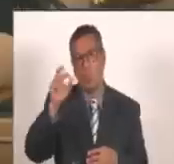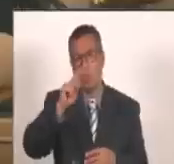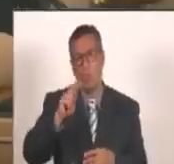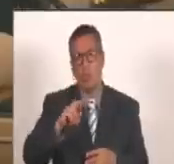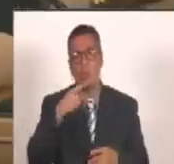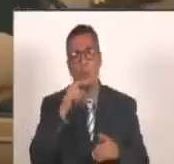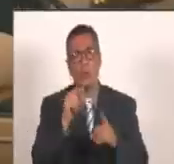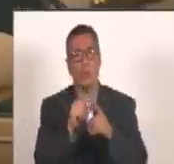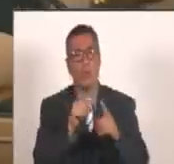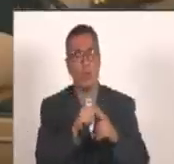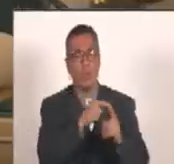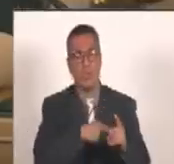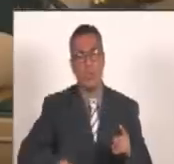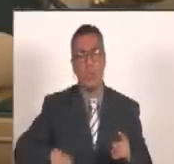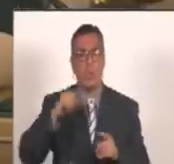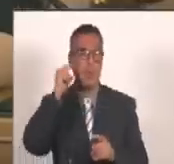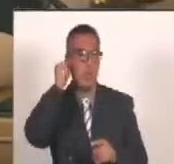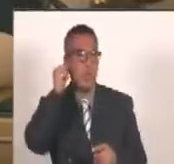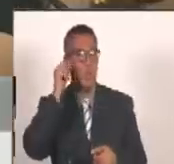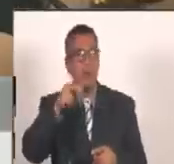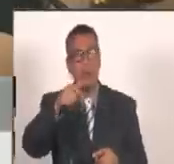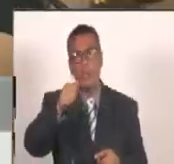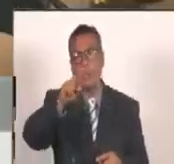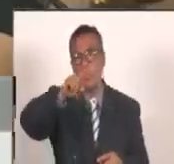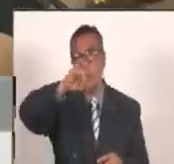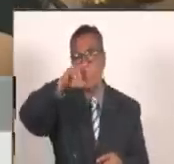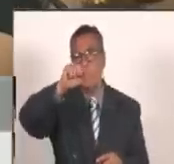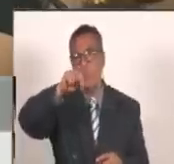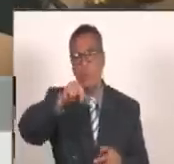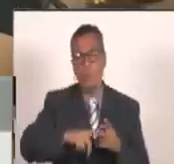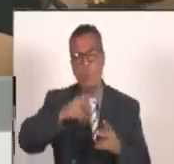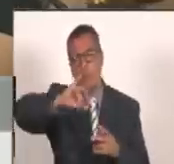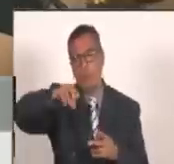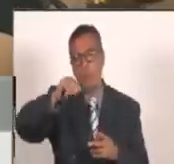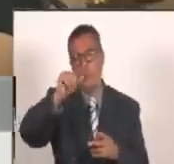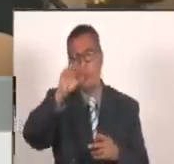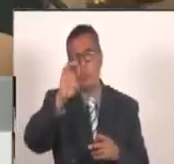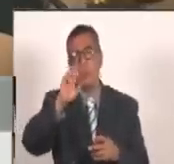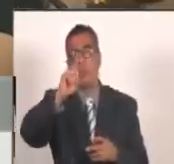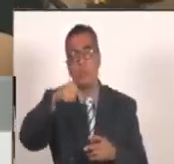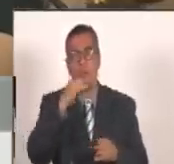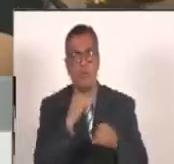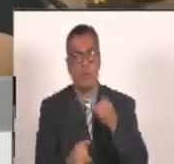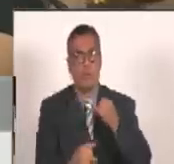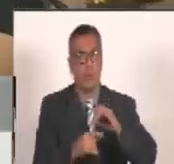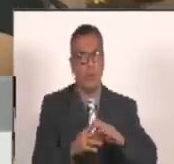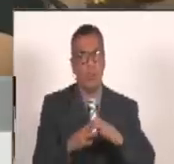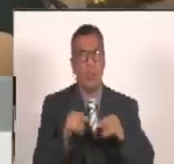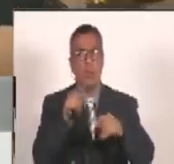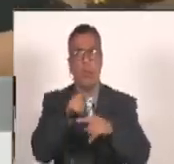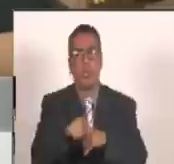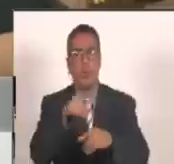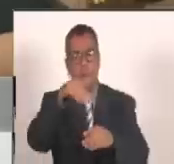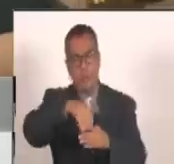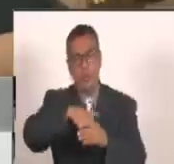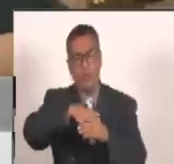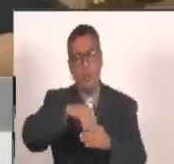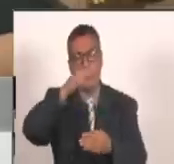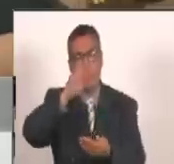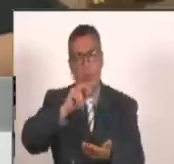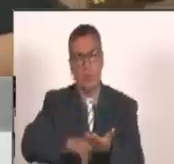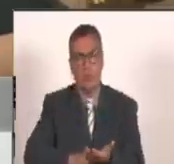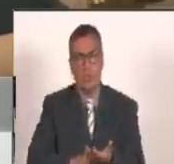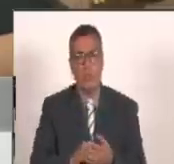otorgó el derecho de palabra a la diputada Oriana Ocío y al diputado José Gregorio Correa. Finalizadas las intervenciones y sometido a